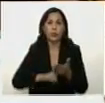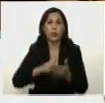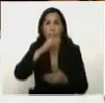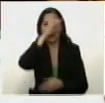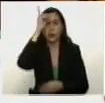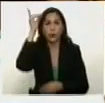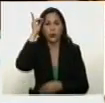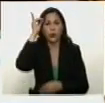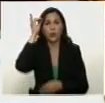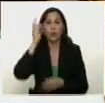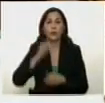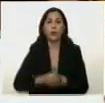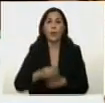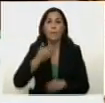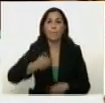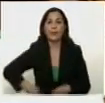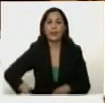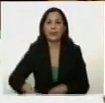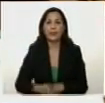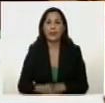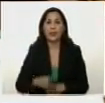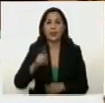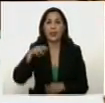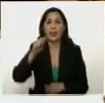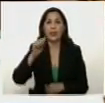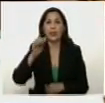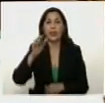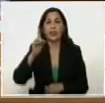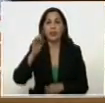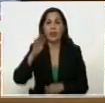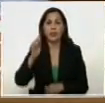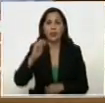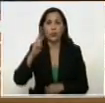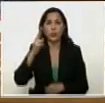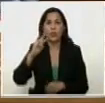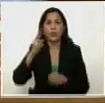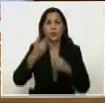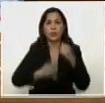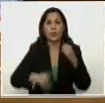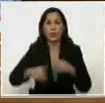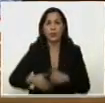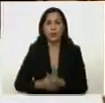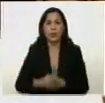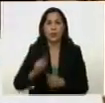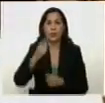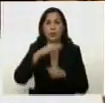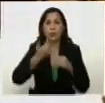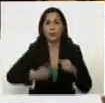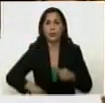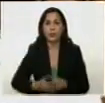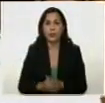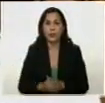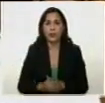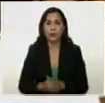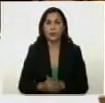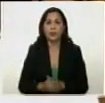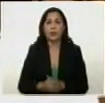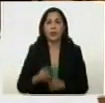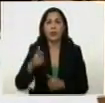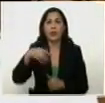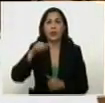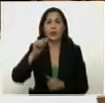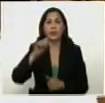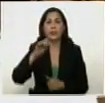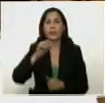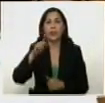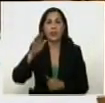Diosdado Cabello Rondón, presidente. Tania Valentina Díaz, segunda vicepresidenta. primera vicepresidenta, Gladys del